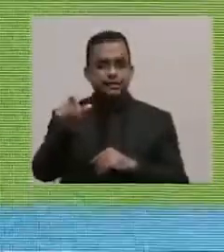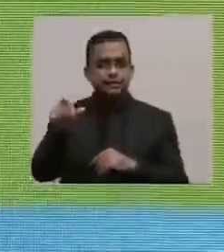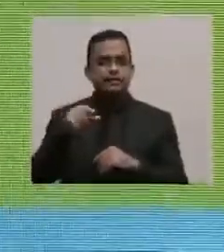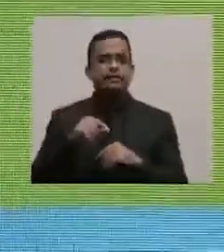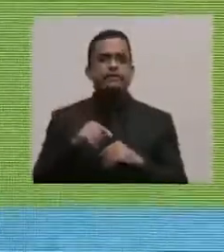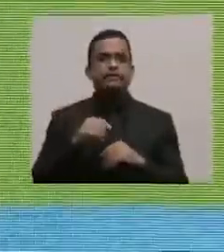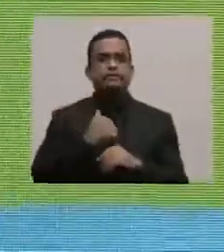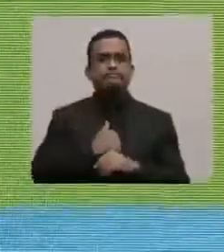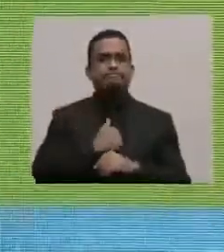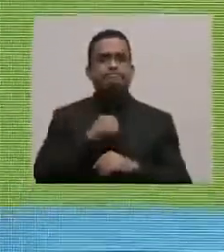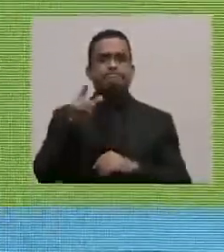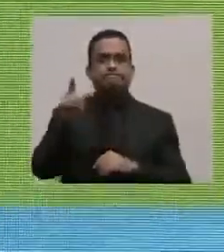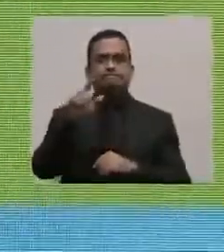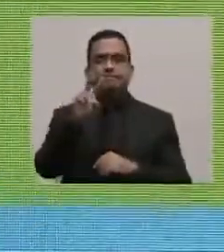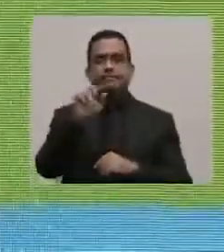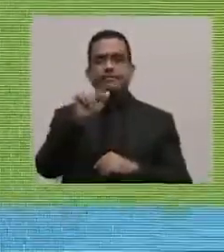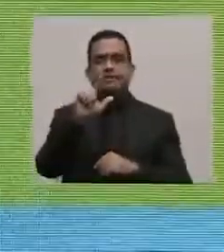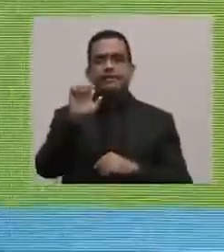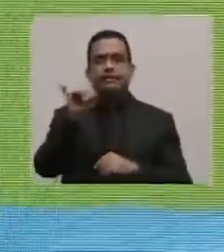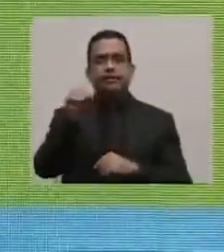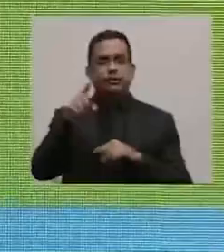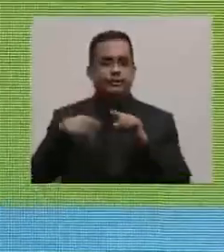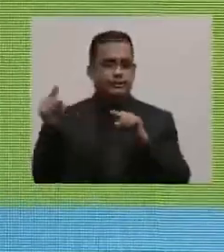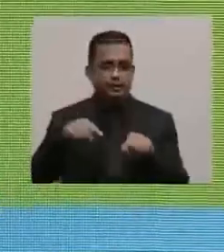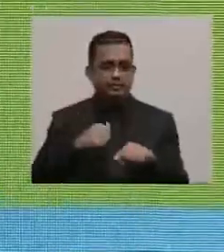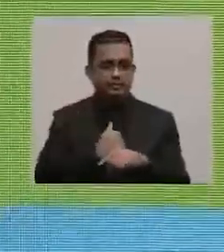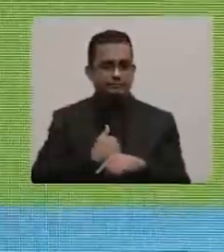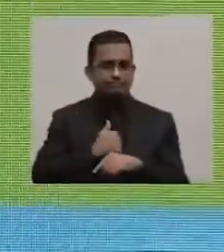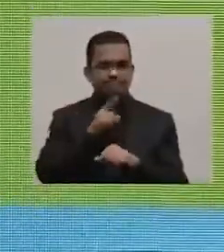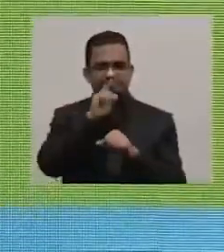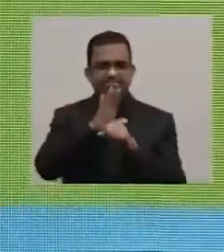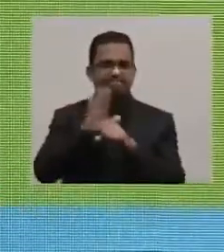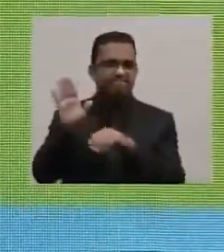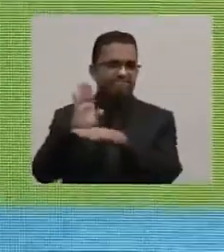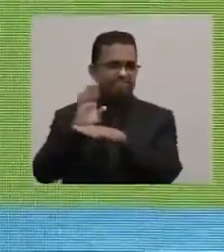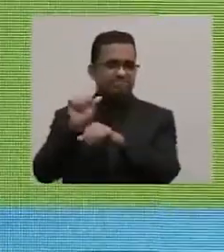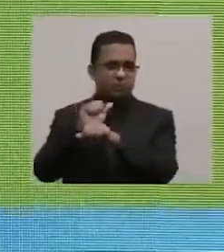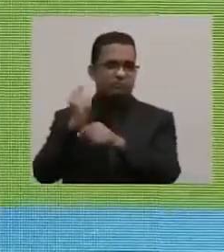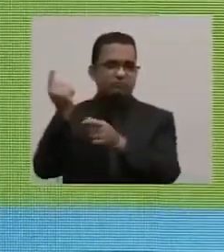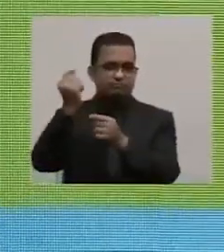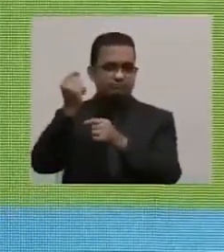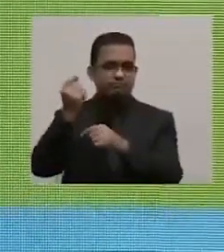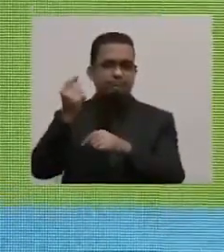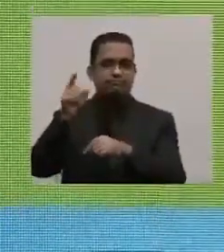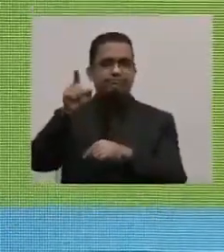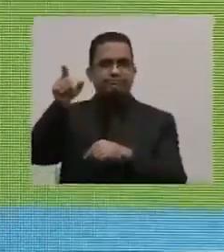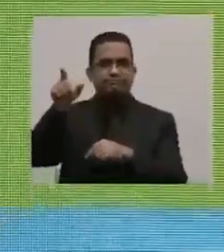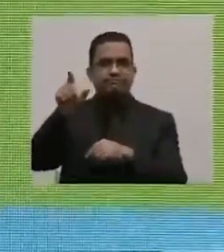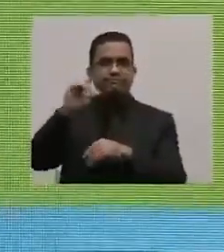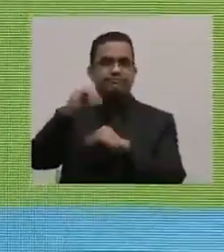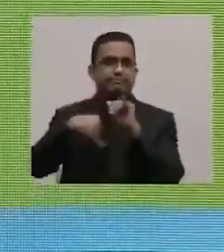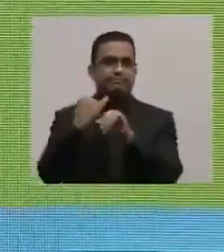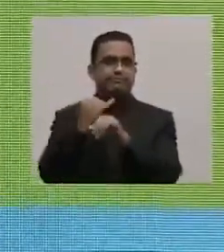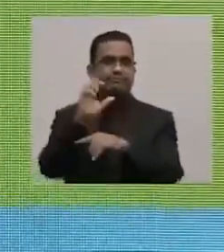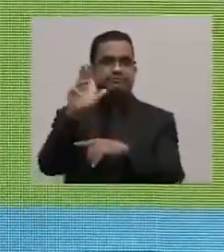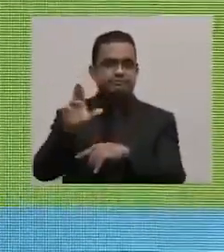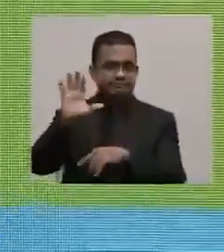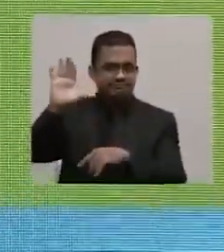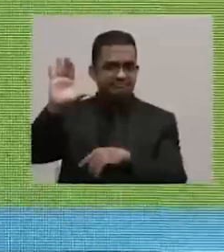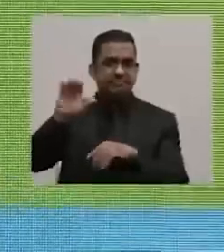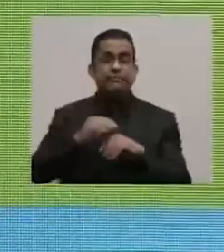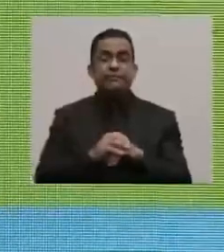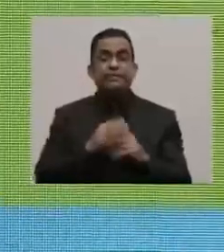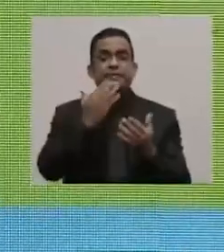las excusas del magistrado Vallejo Santelices por compromisos institucionales en el ámbito internacional. Muy buenos